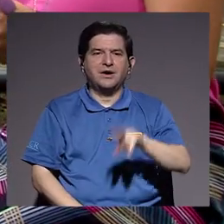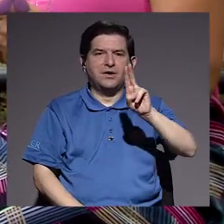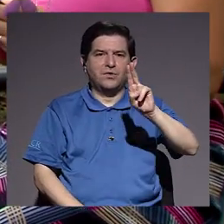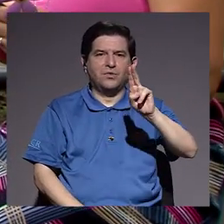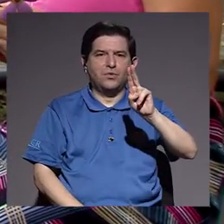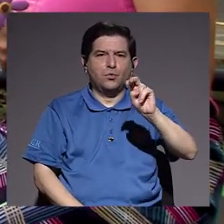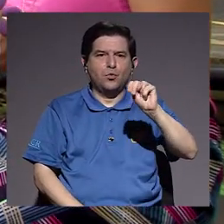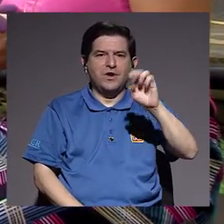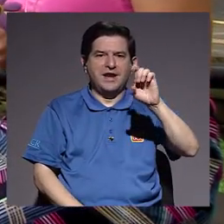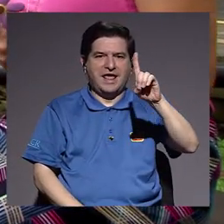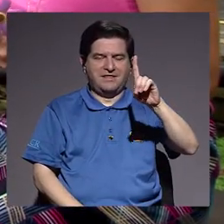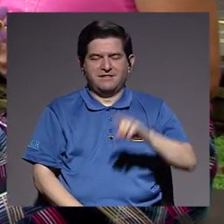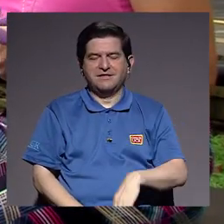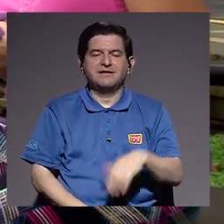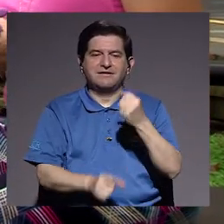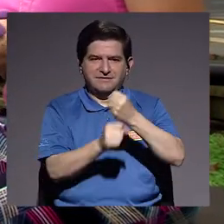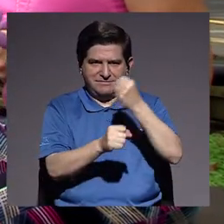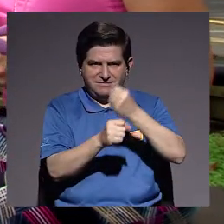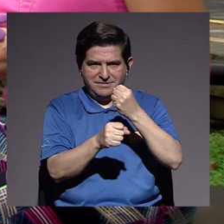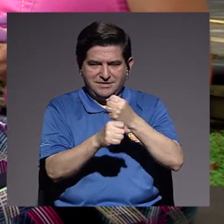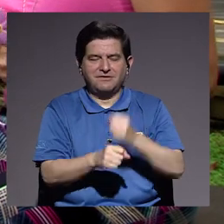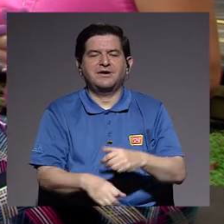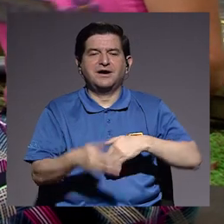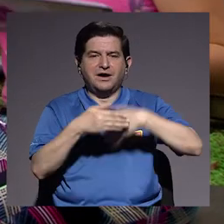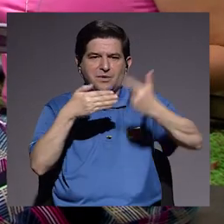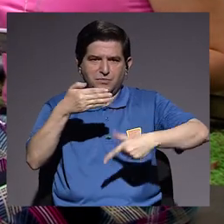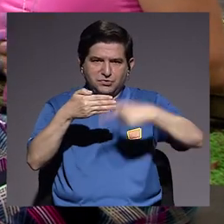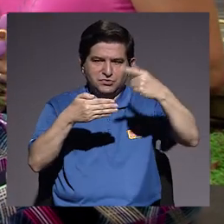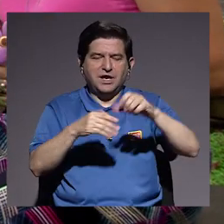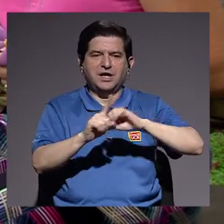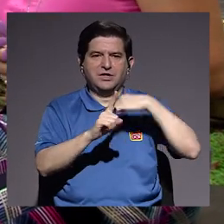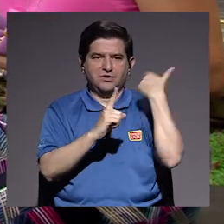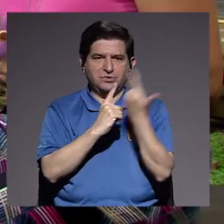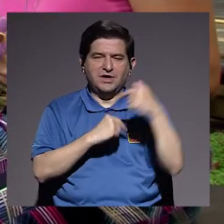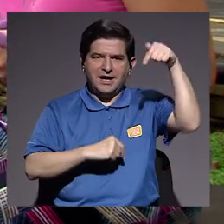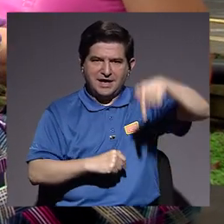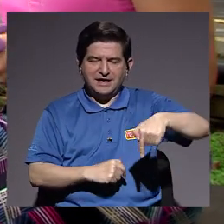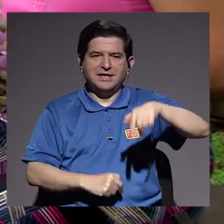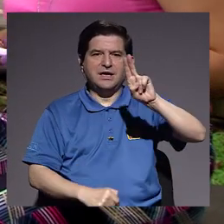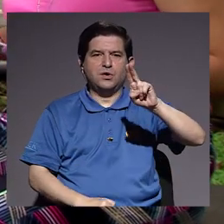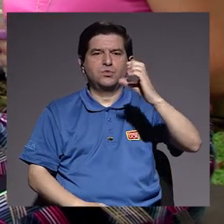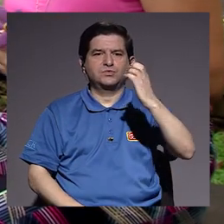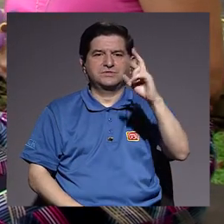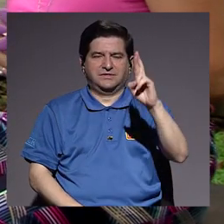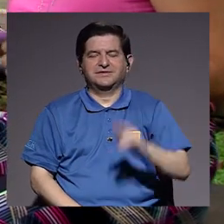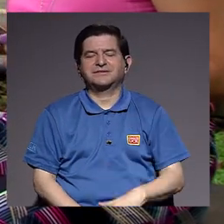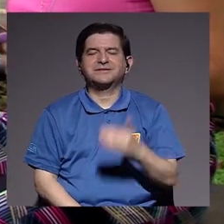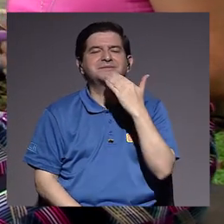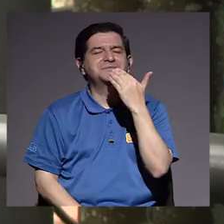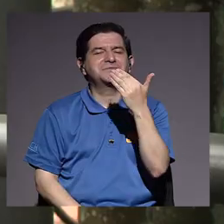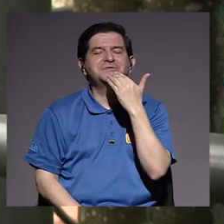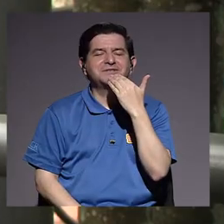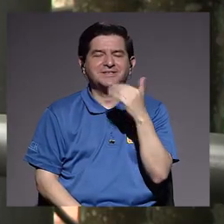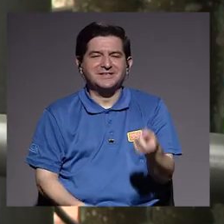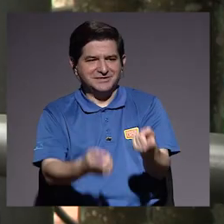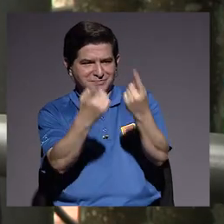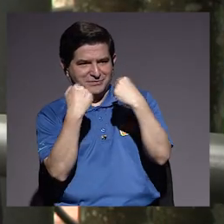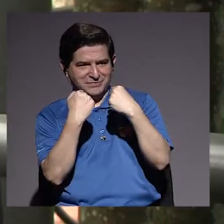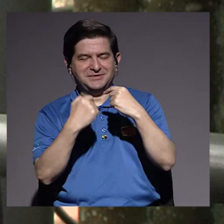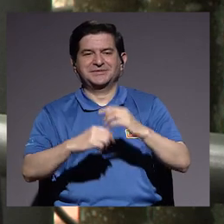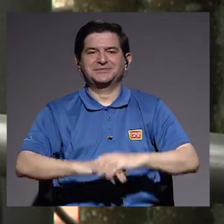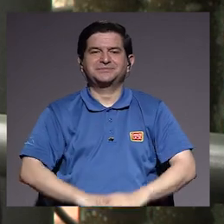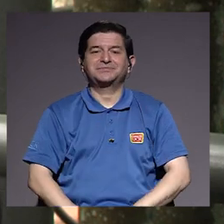Distancia, y trabaja también en el posgrado de Sociología acá en la Universidad de Costa Rica. Muchísimas gracias, Paulo, por estar con nosotros. Mucho